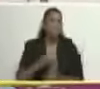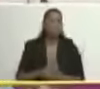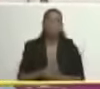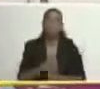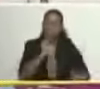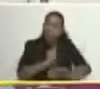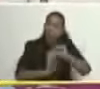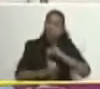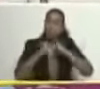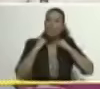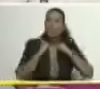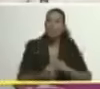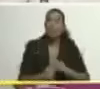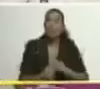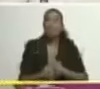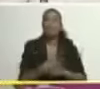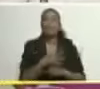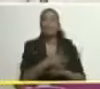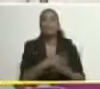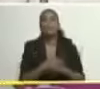de contraofensiva